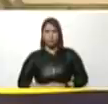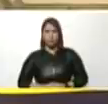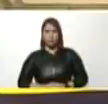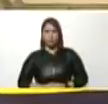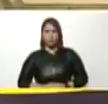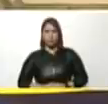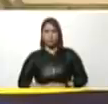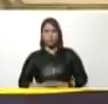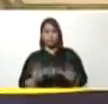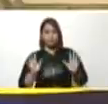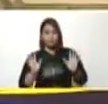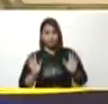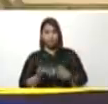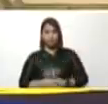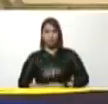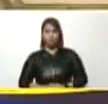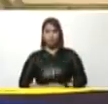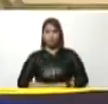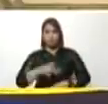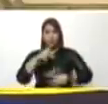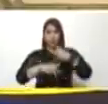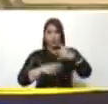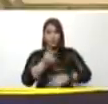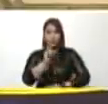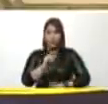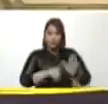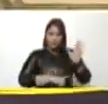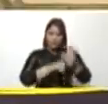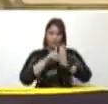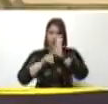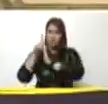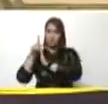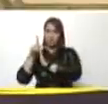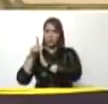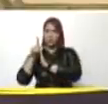Así que los planes que hay para el desarrollo